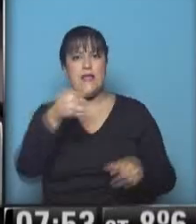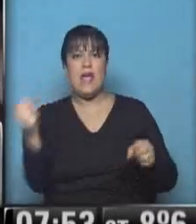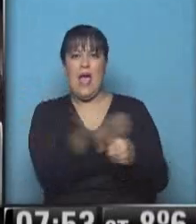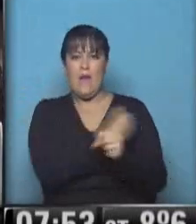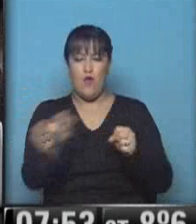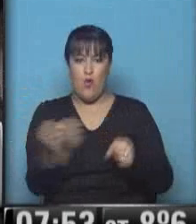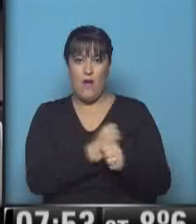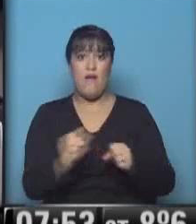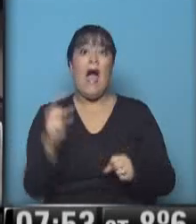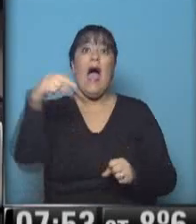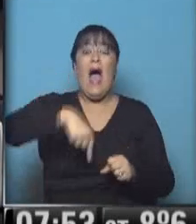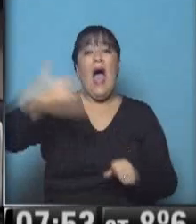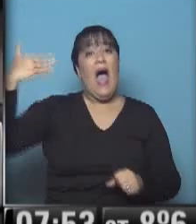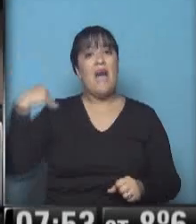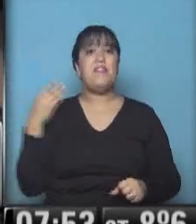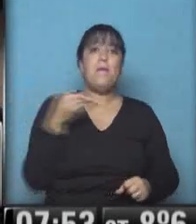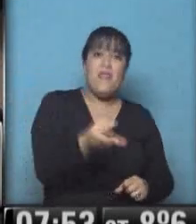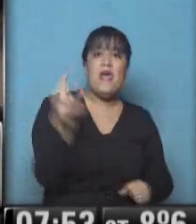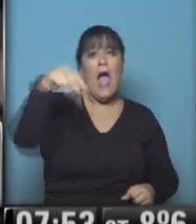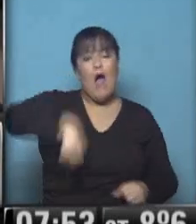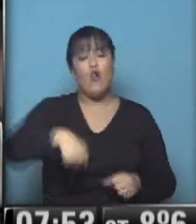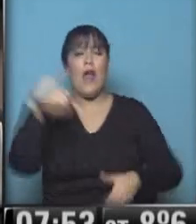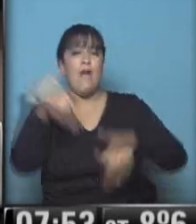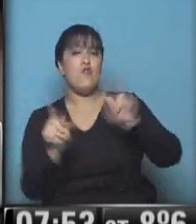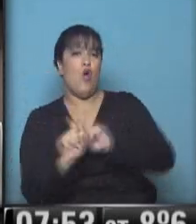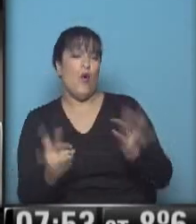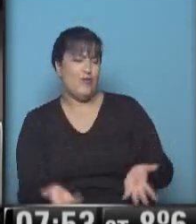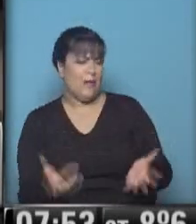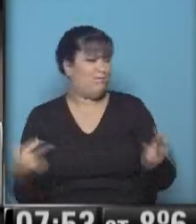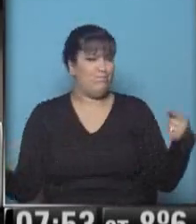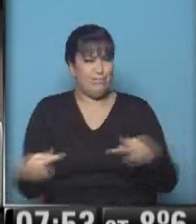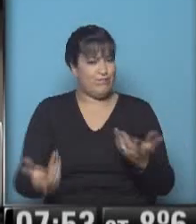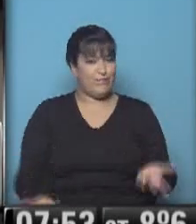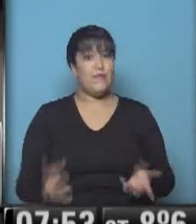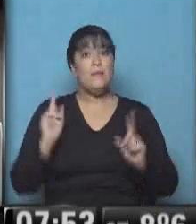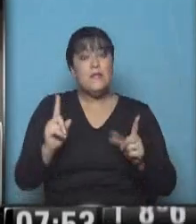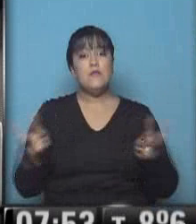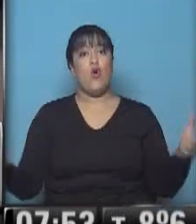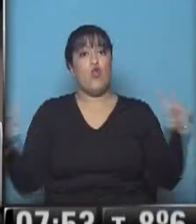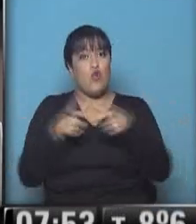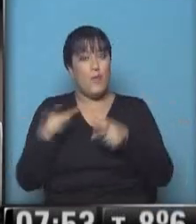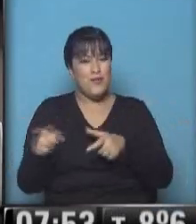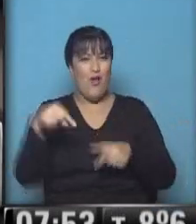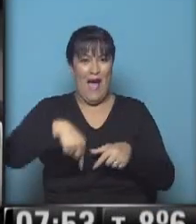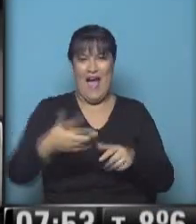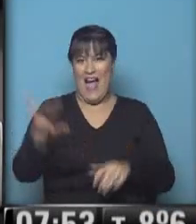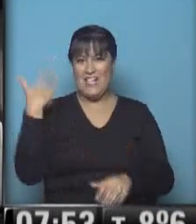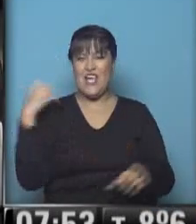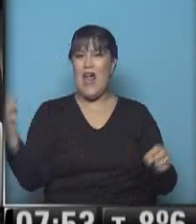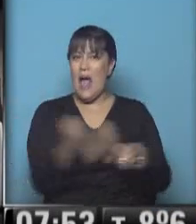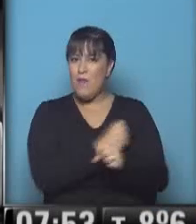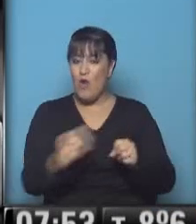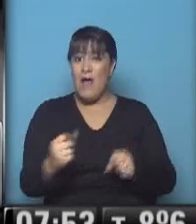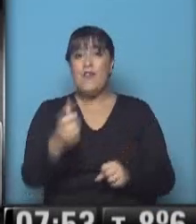abstuvieron de la votación extrañamente De todas formas si esta comisión bicameral efectivamente como se votó ayer se